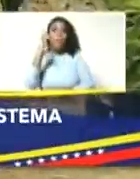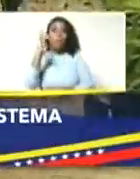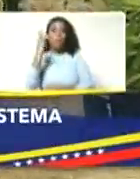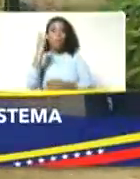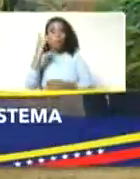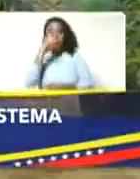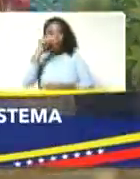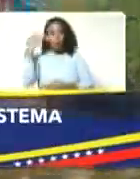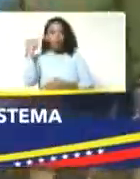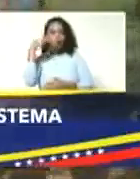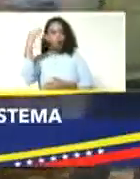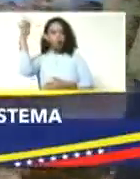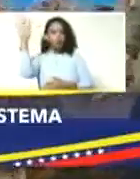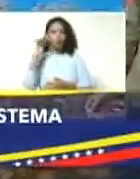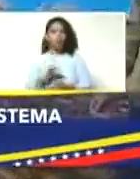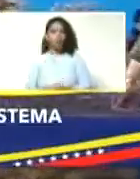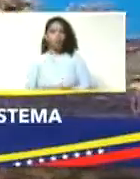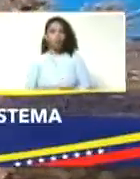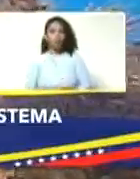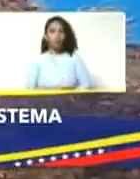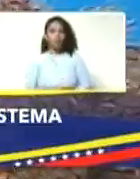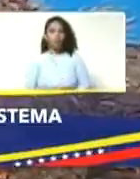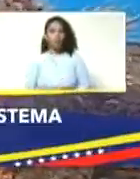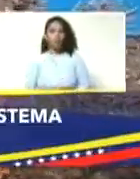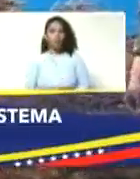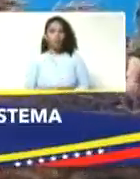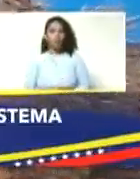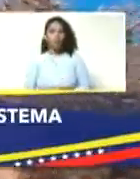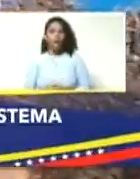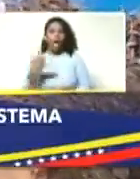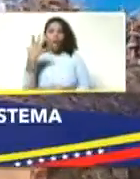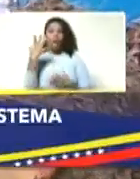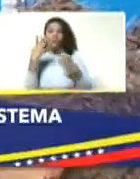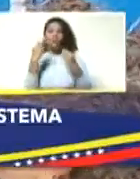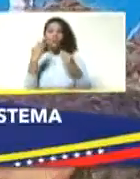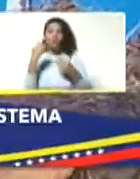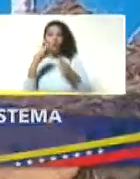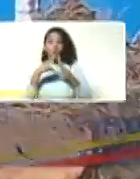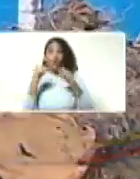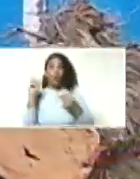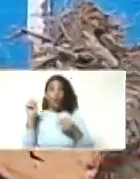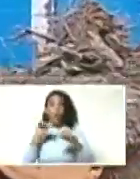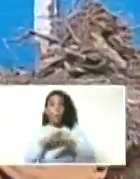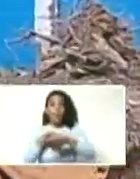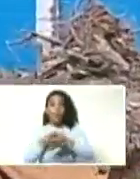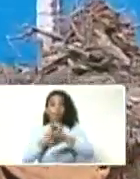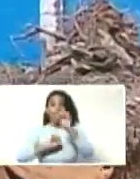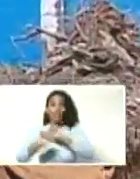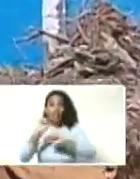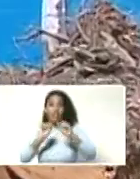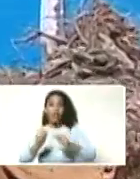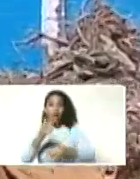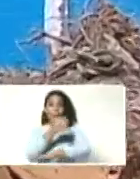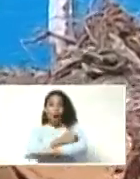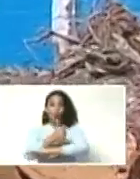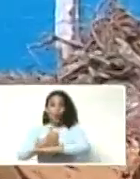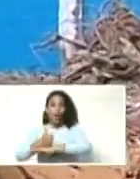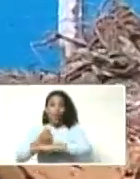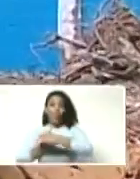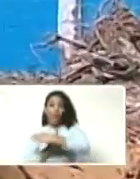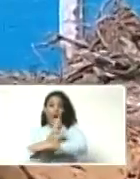padrino? ¿Ah? Tiene toda la pinta, dice el ministro de Defensa con su autoridad